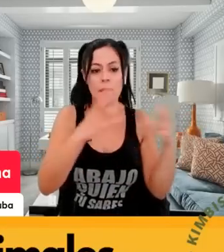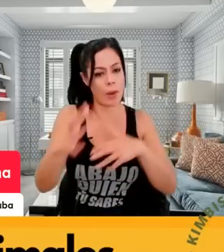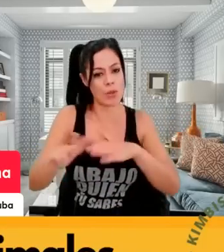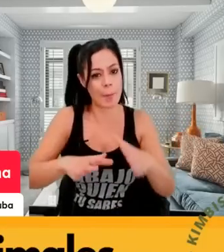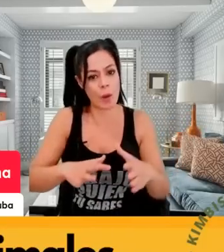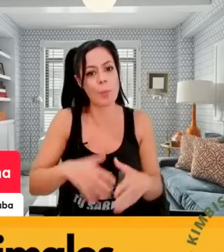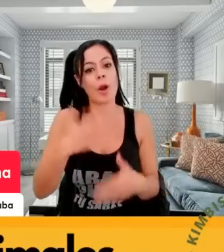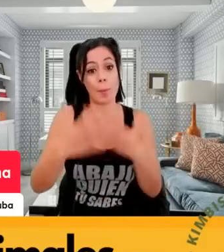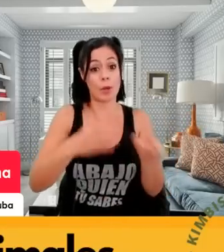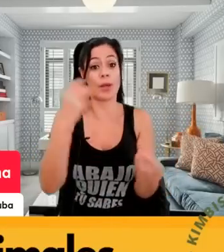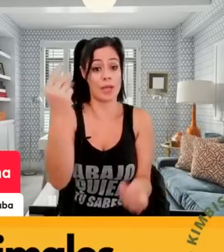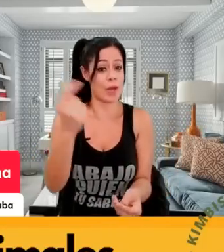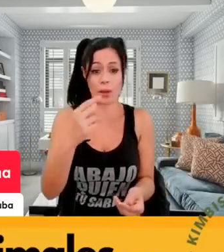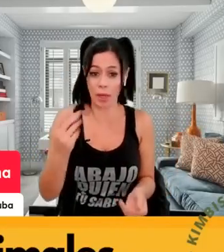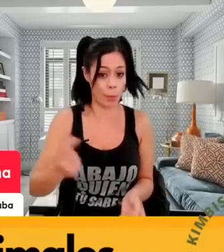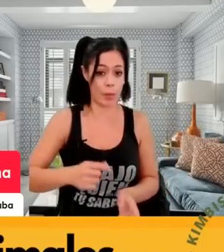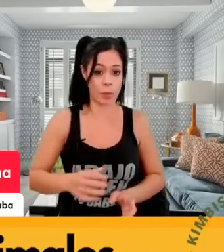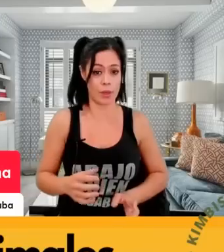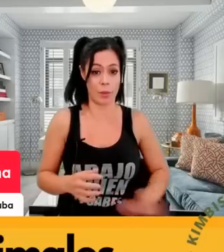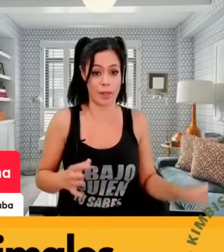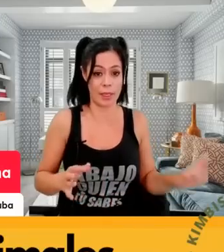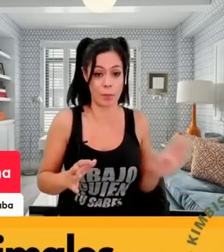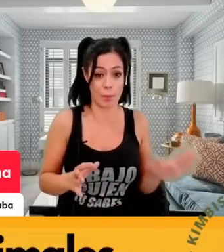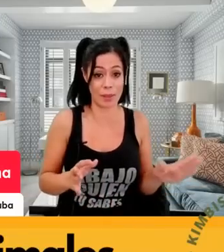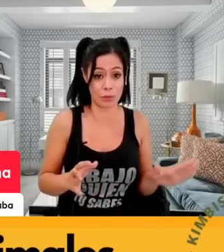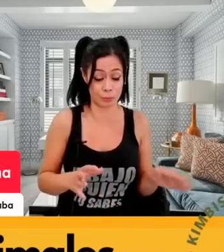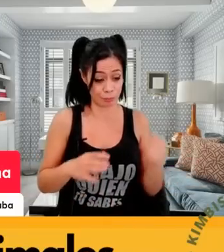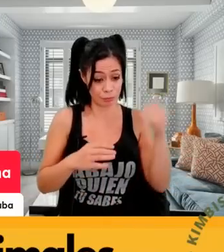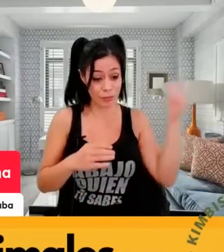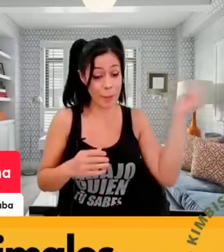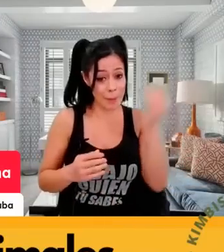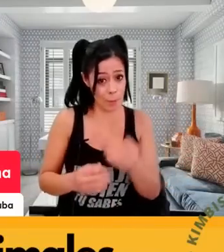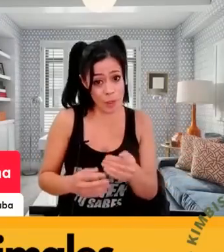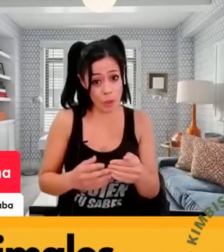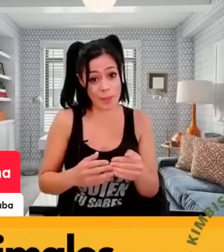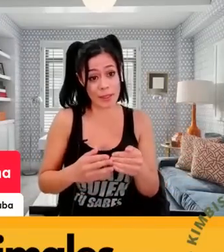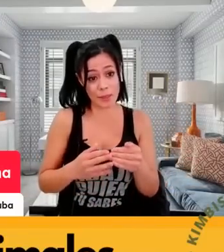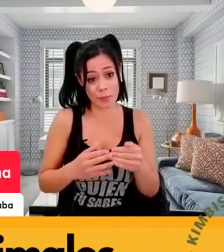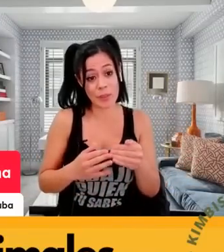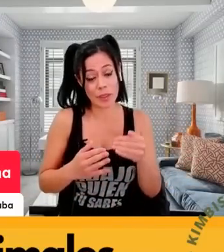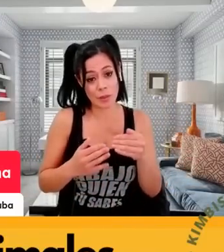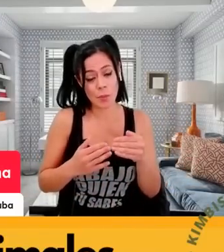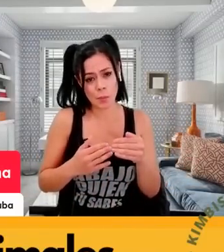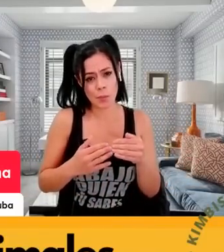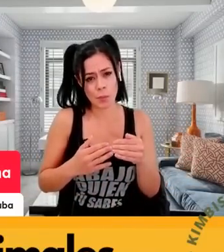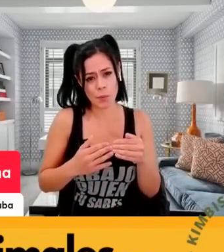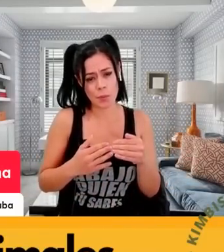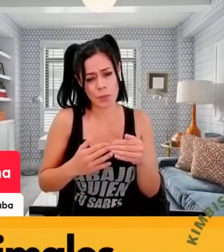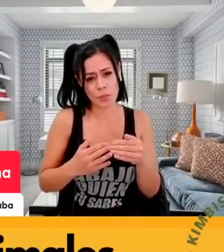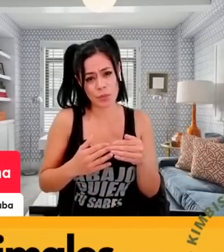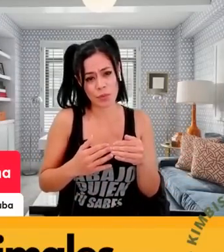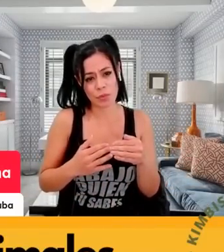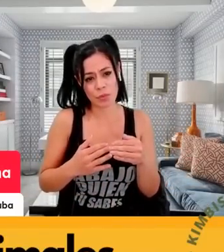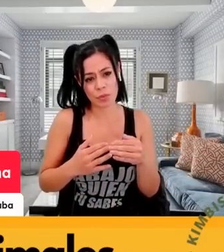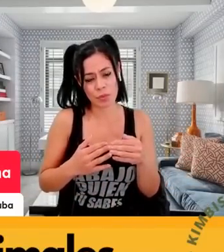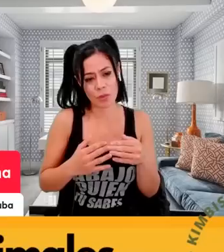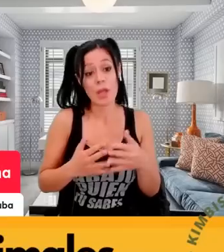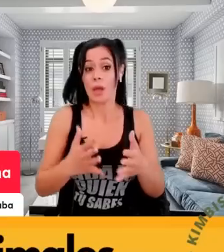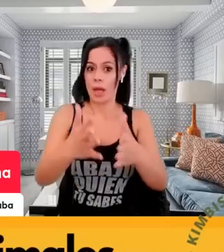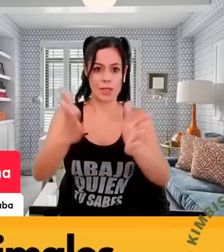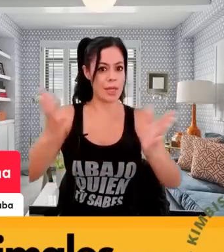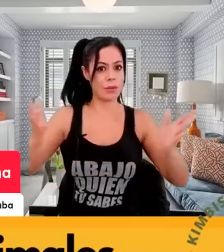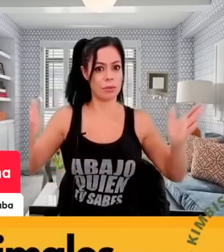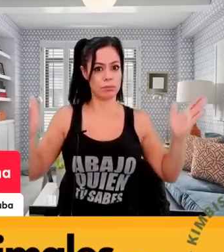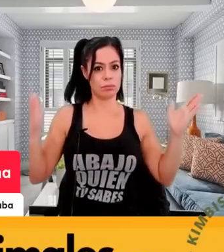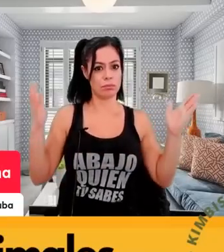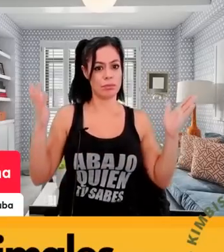y luego se apagó un poco, pero eso es algo que puede ocurrir en cualquier momento. No, y que está ahí, porque pusimos el otro día aquí una mujer, la muchacha que pusimos aquí, que